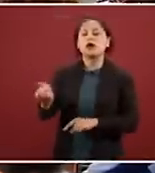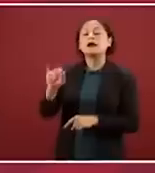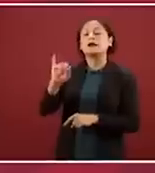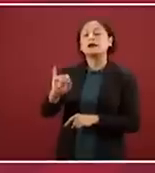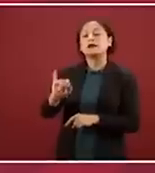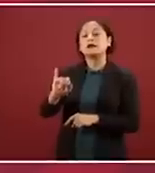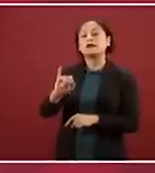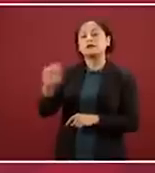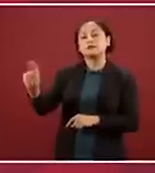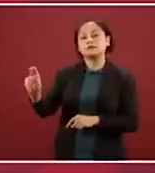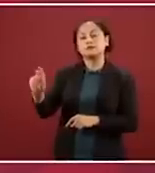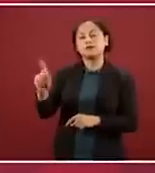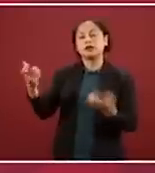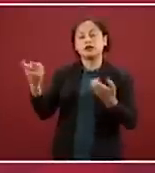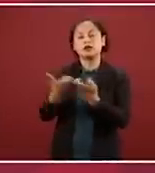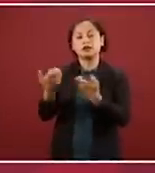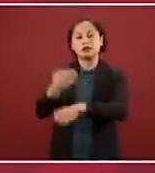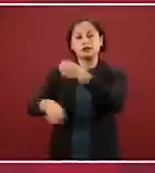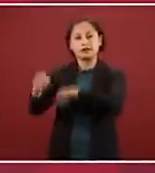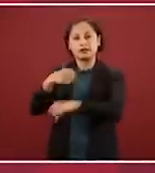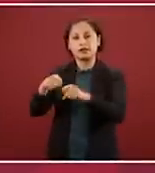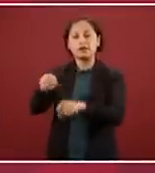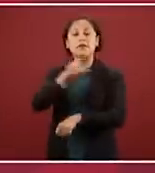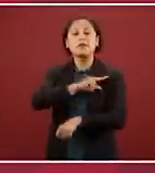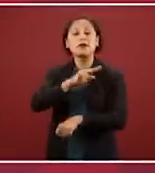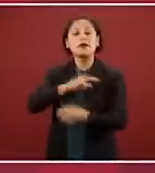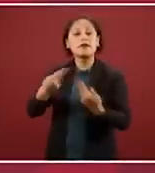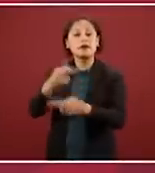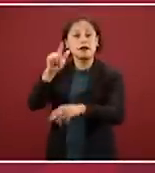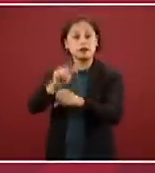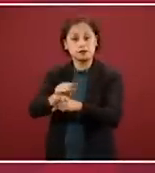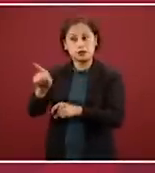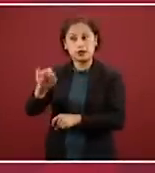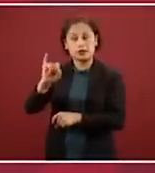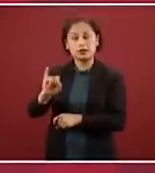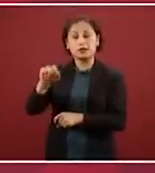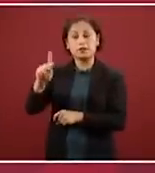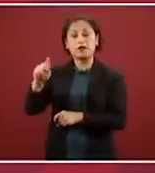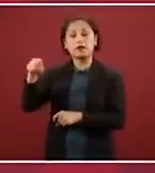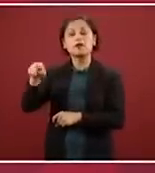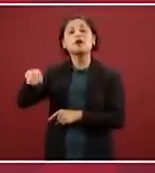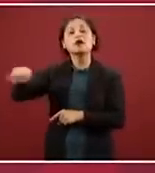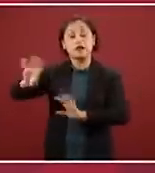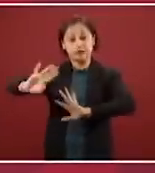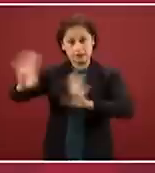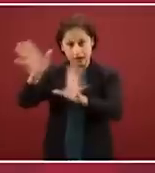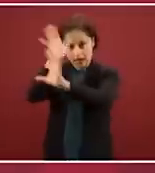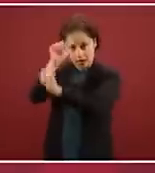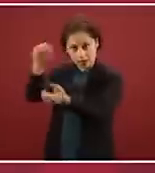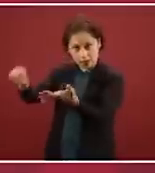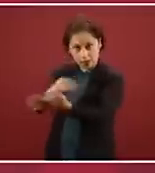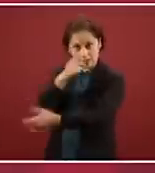participando. Ya firmamos el primer acuerdo para el desarrollo de la infraestructura en el